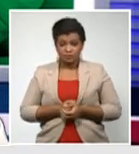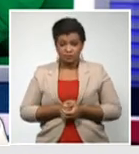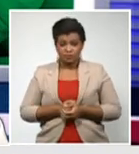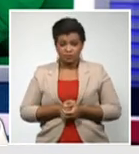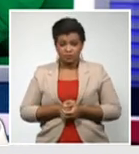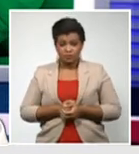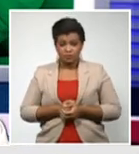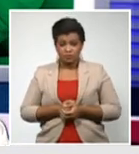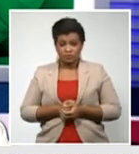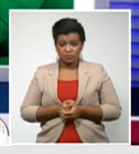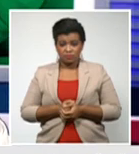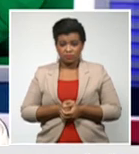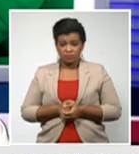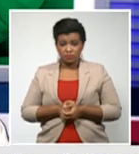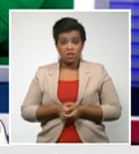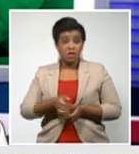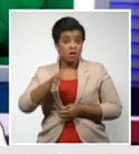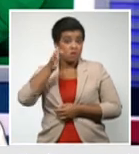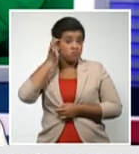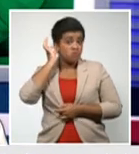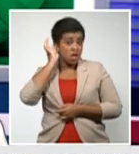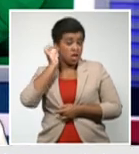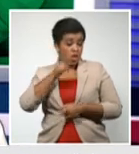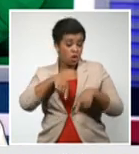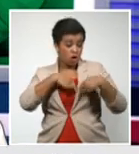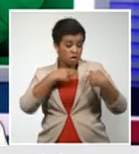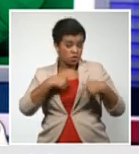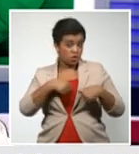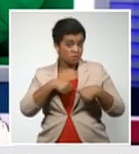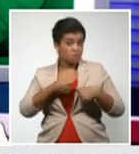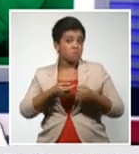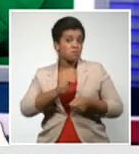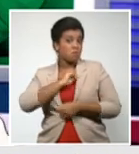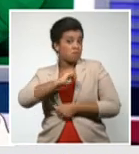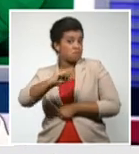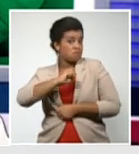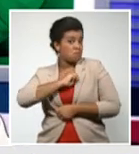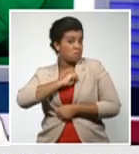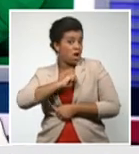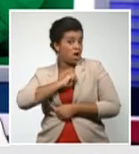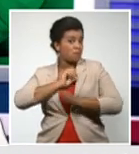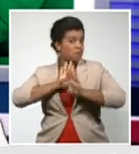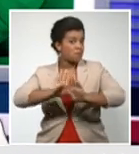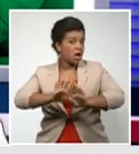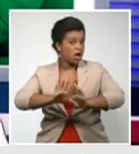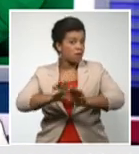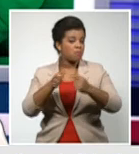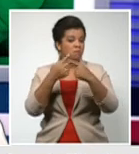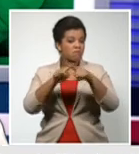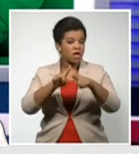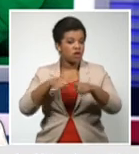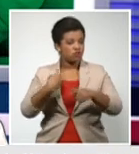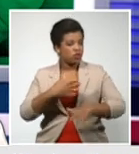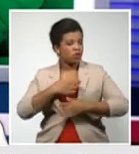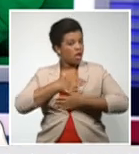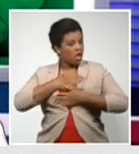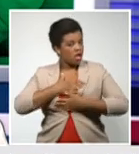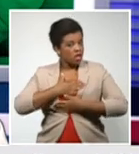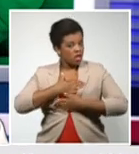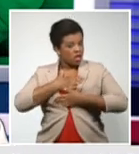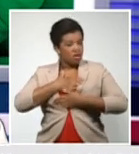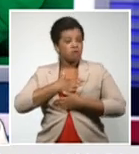incluso ella llega a hacer una parada cardíaca que respondió a las maniobras de reanimación en una